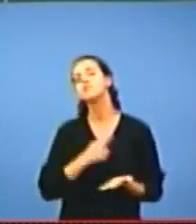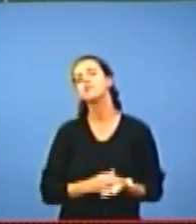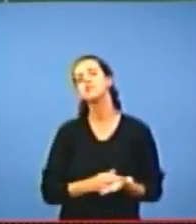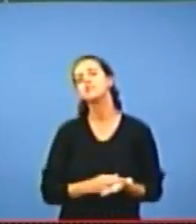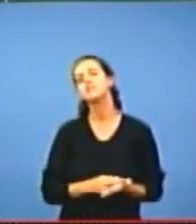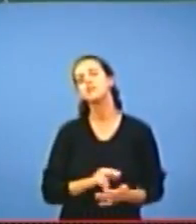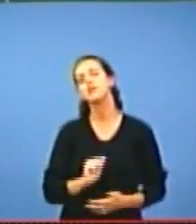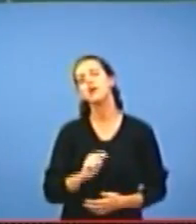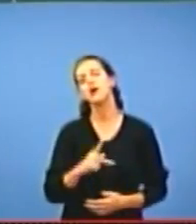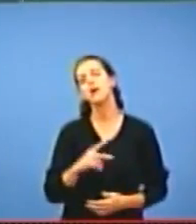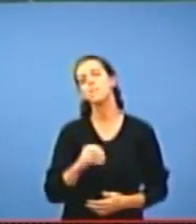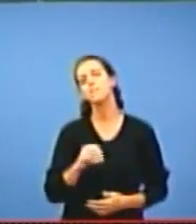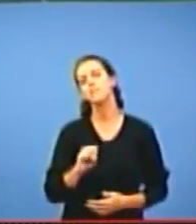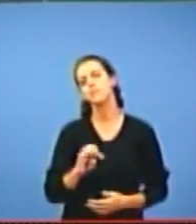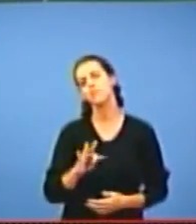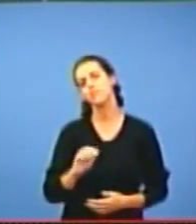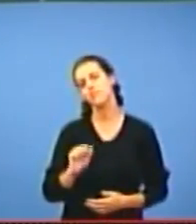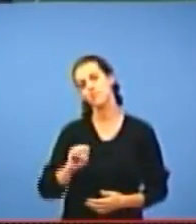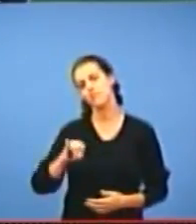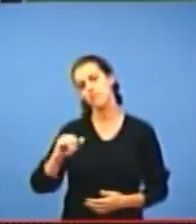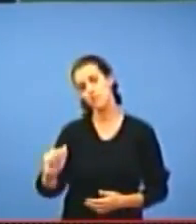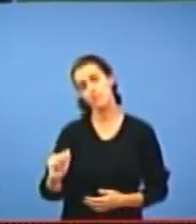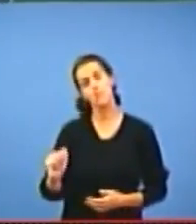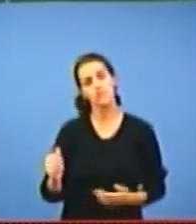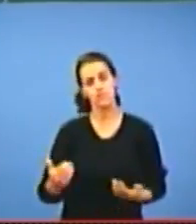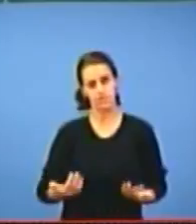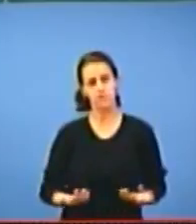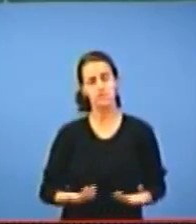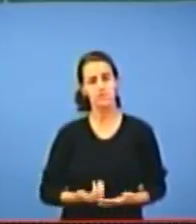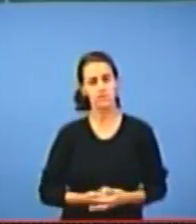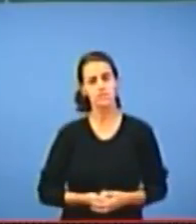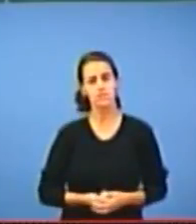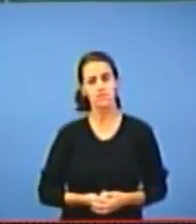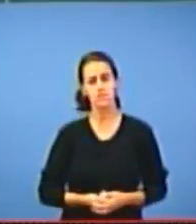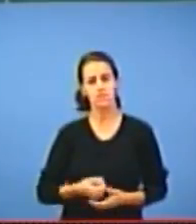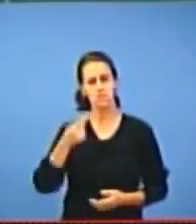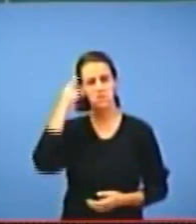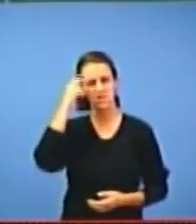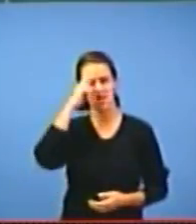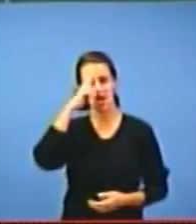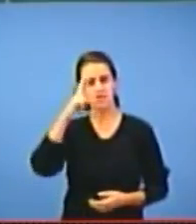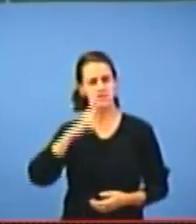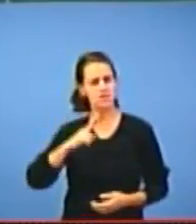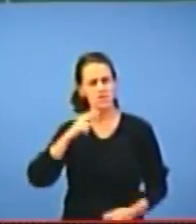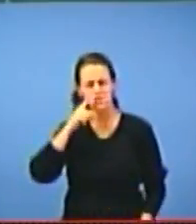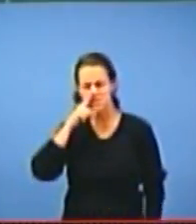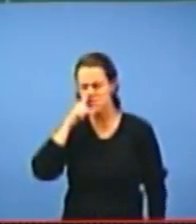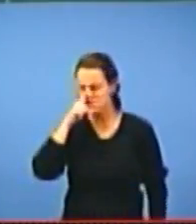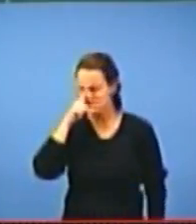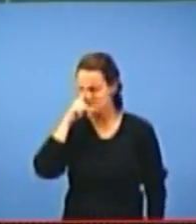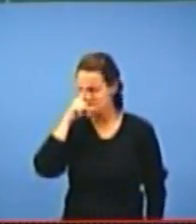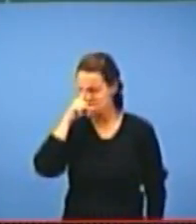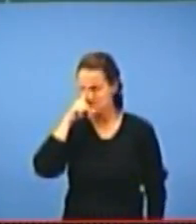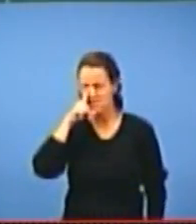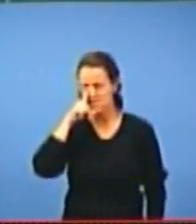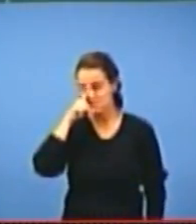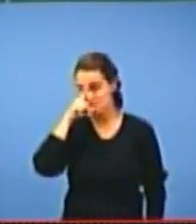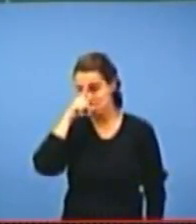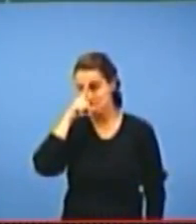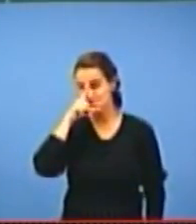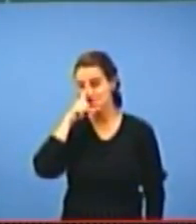La apostasía. Nosotros creemos que la razón es una cosa muy simple. La razón es el peligro, es un peligro.